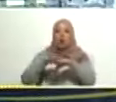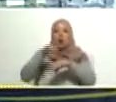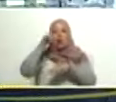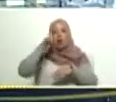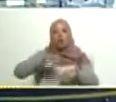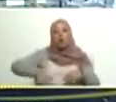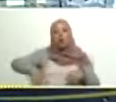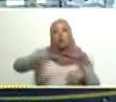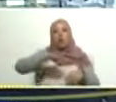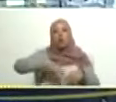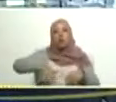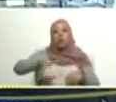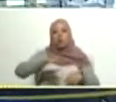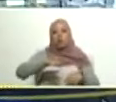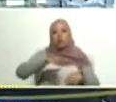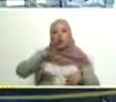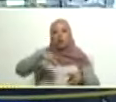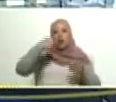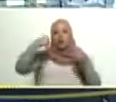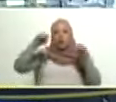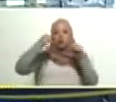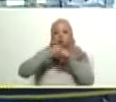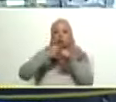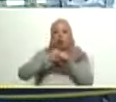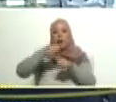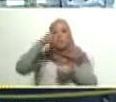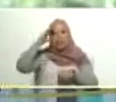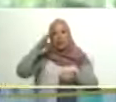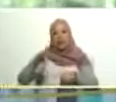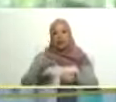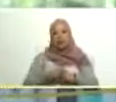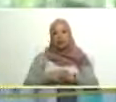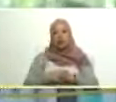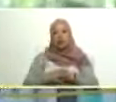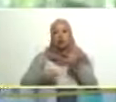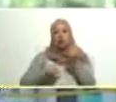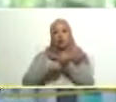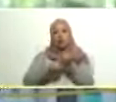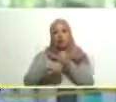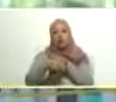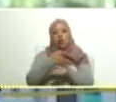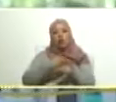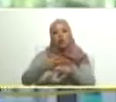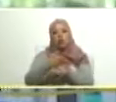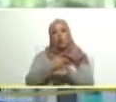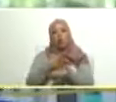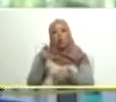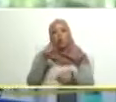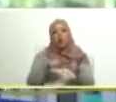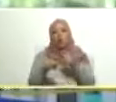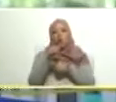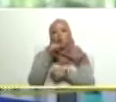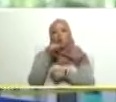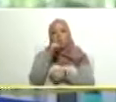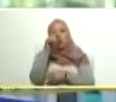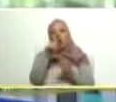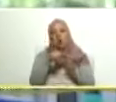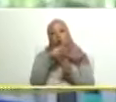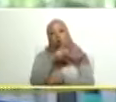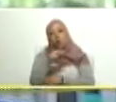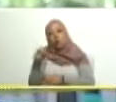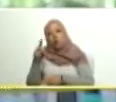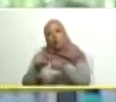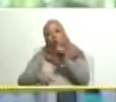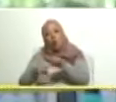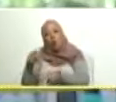popular, que active el poder militar y con el apoyo del gobierno multipliquemos por 1000 los recursos